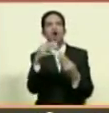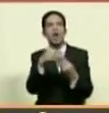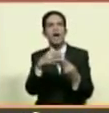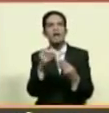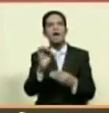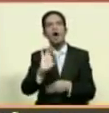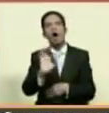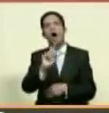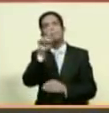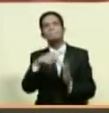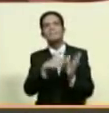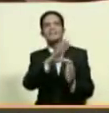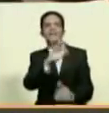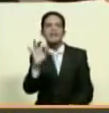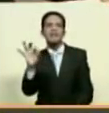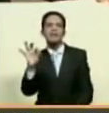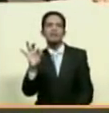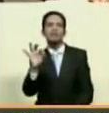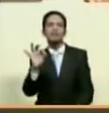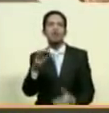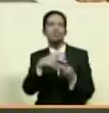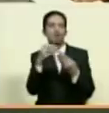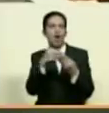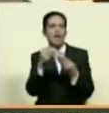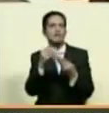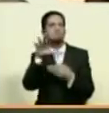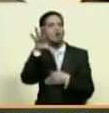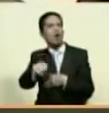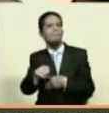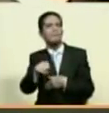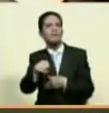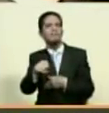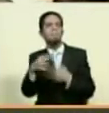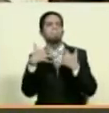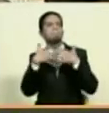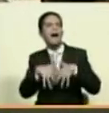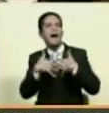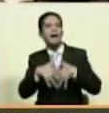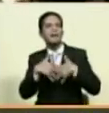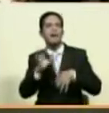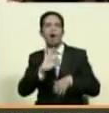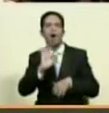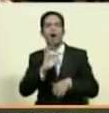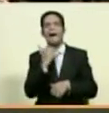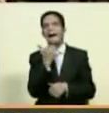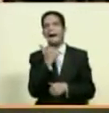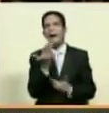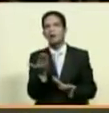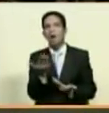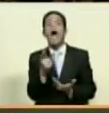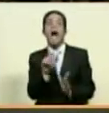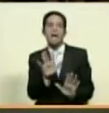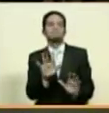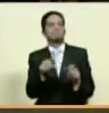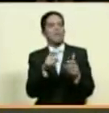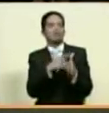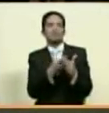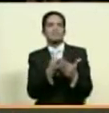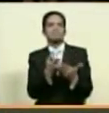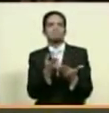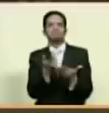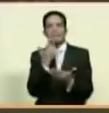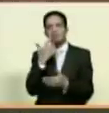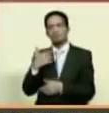1500 dólares para comprar un repuesto, una máquina o cualquier insumo, etcétera, perfectamente, no necesita tener